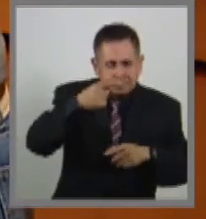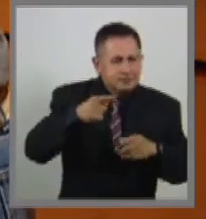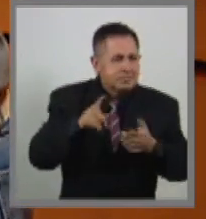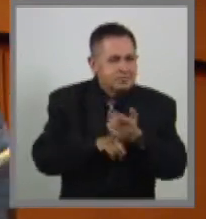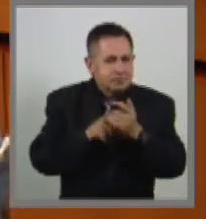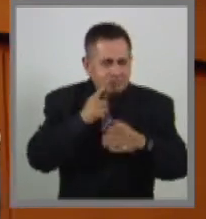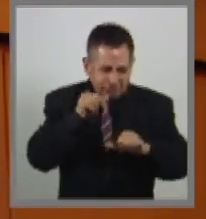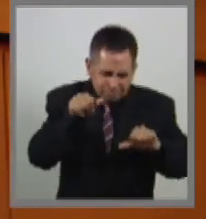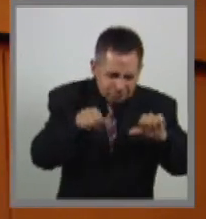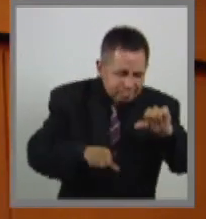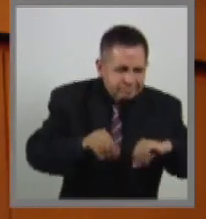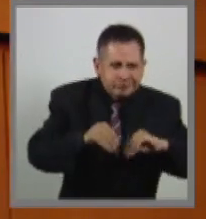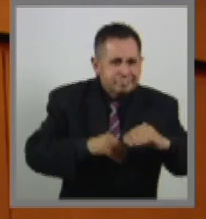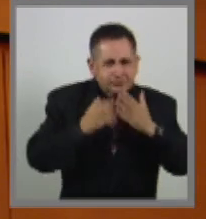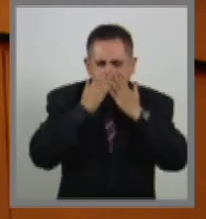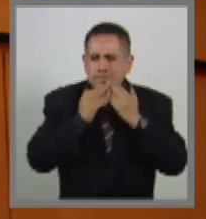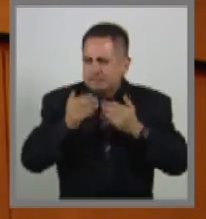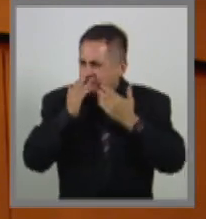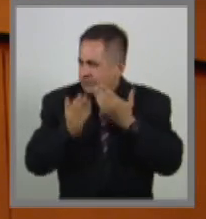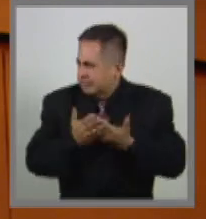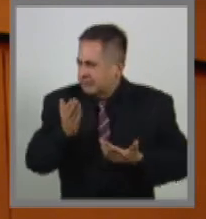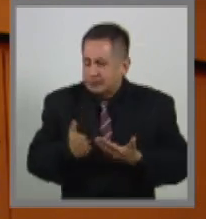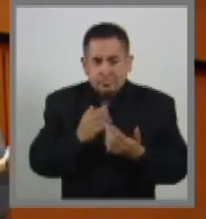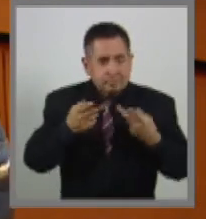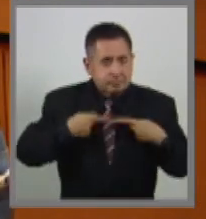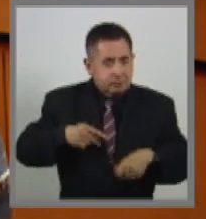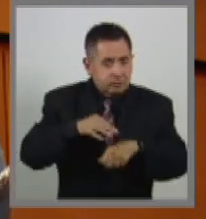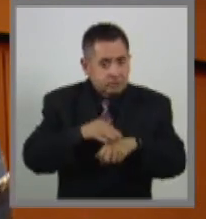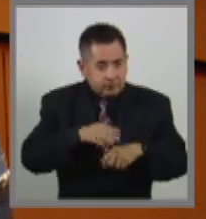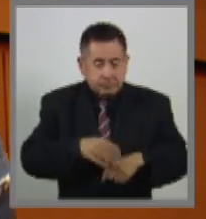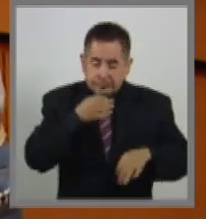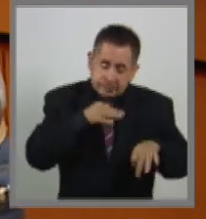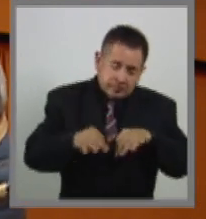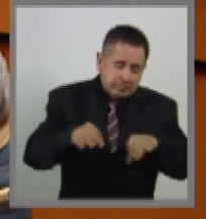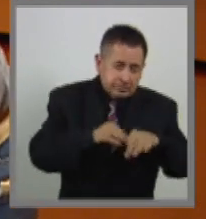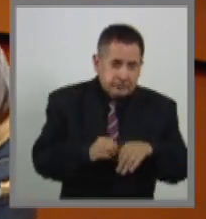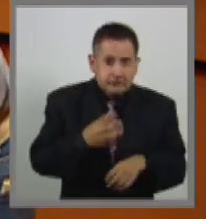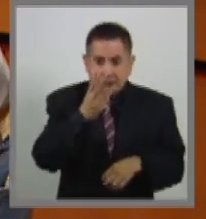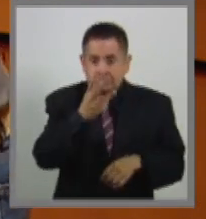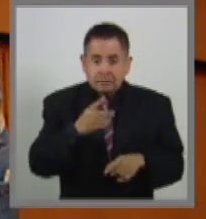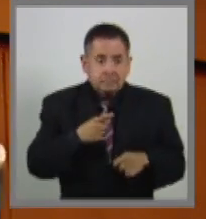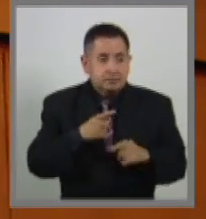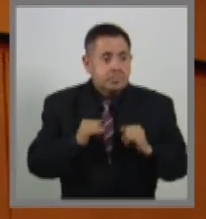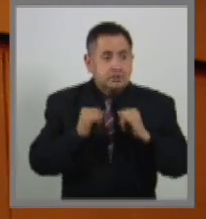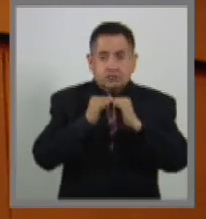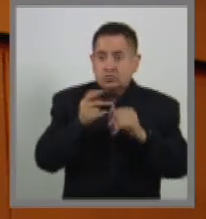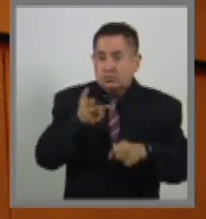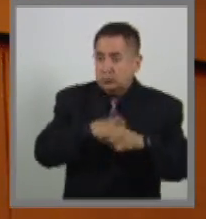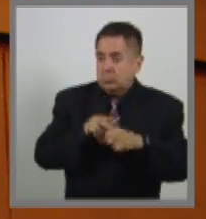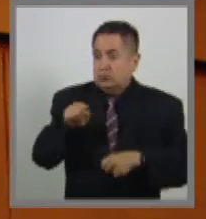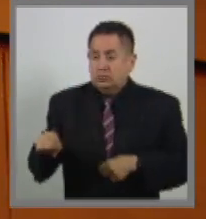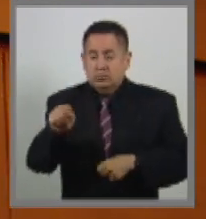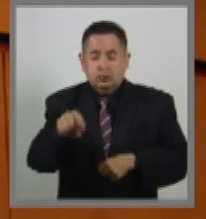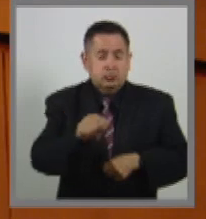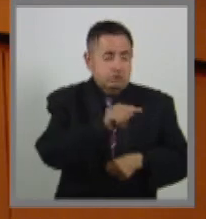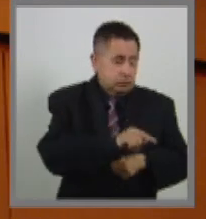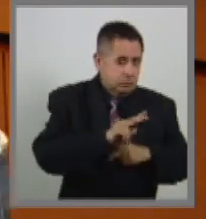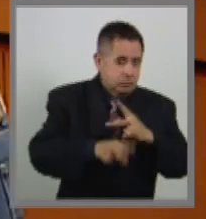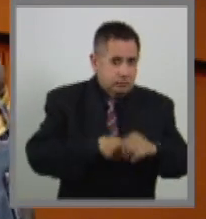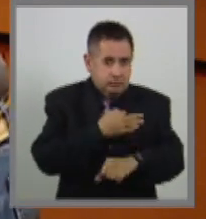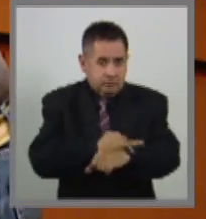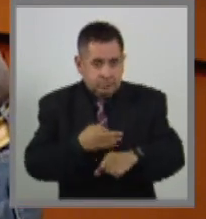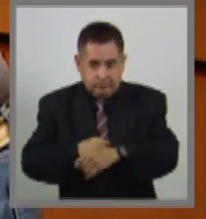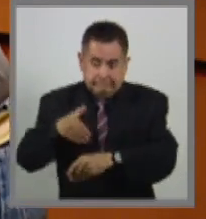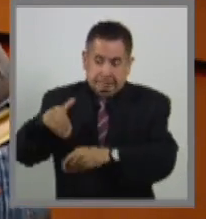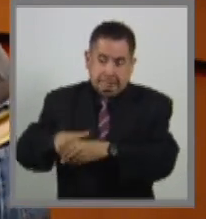para operar, donde el médico para sobrevivir tiene que trabajar en 3 instituciones públicas y a las 2 de la tarde está